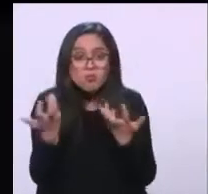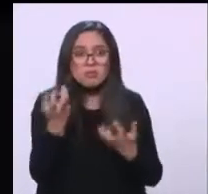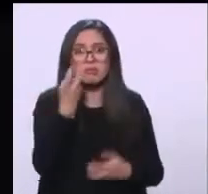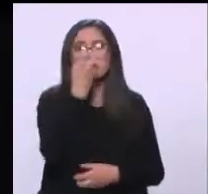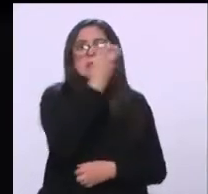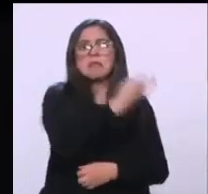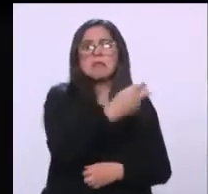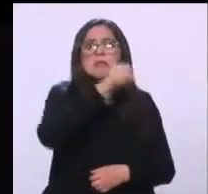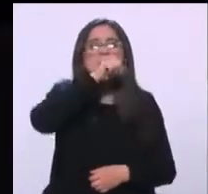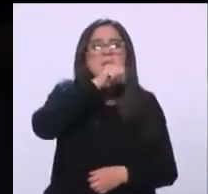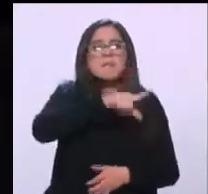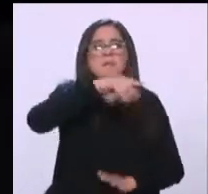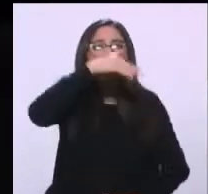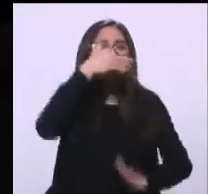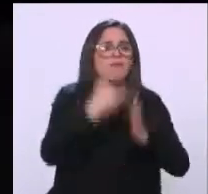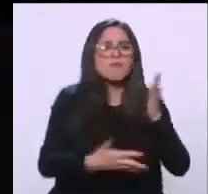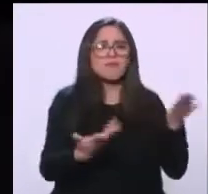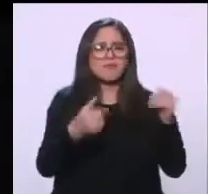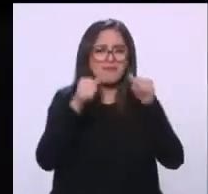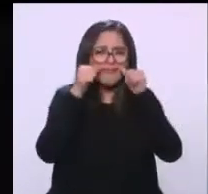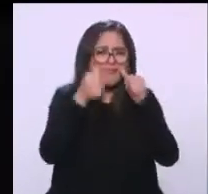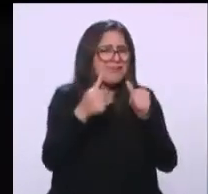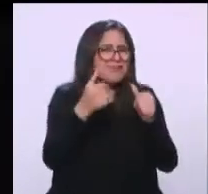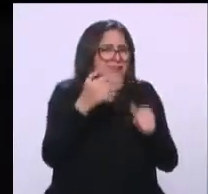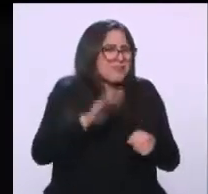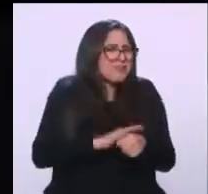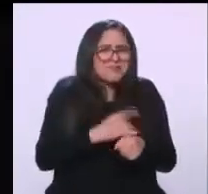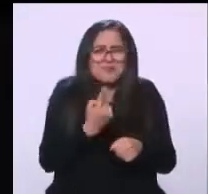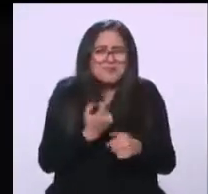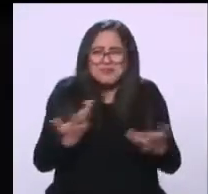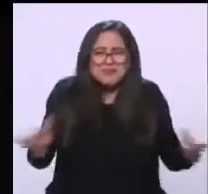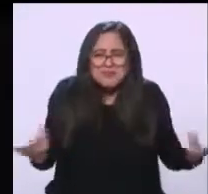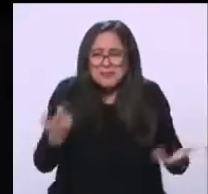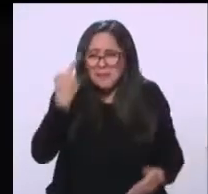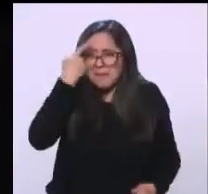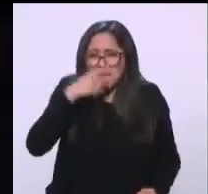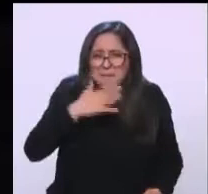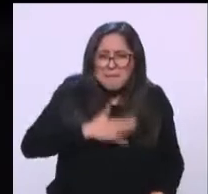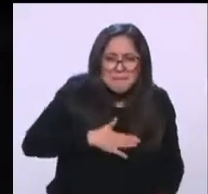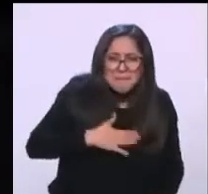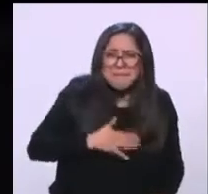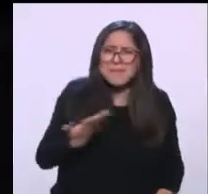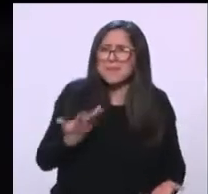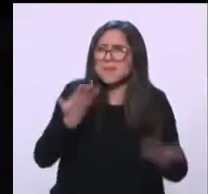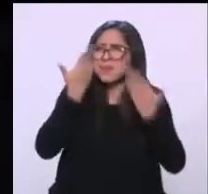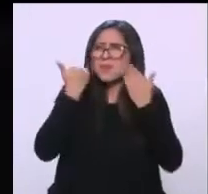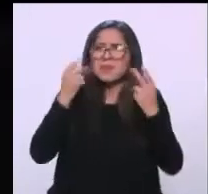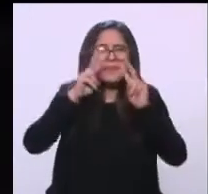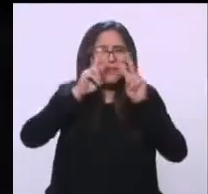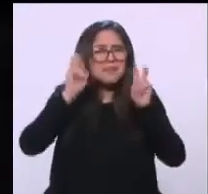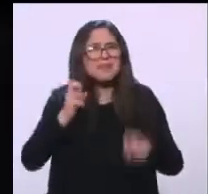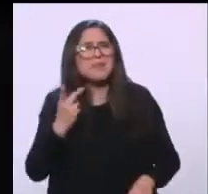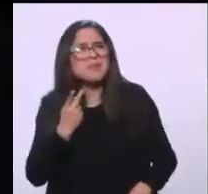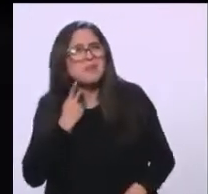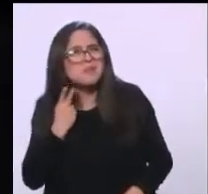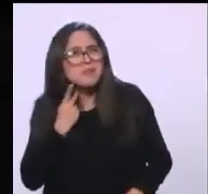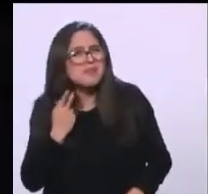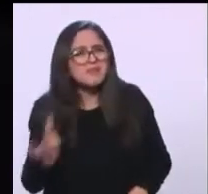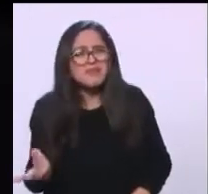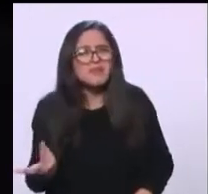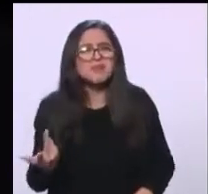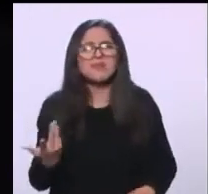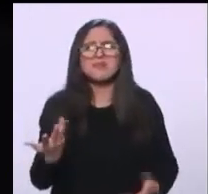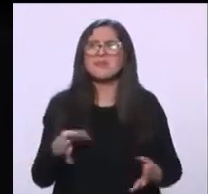otras cuestiones, o sea, no tiene ningún sentido, ni desde mi punto de vista, ni político, pero ya más allá de